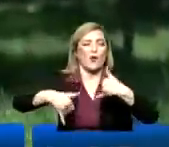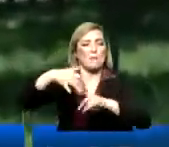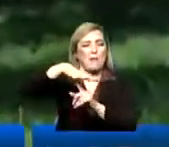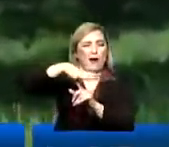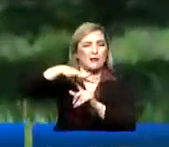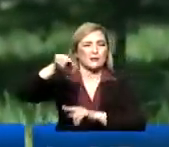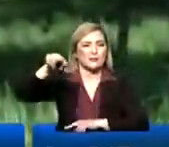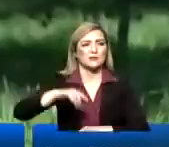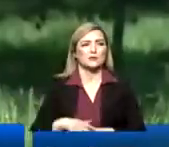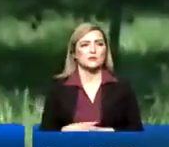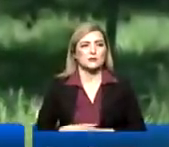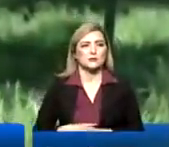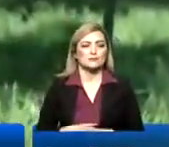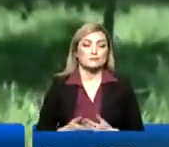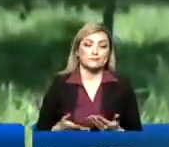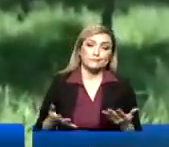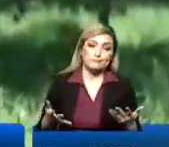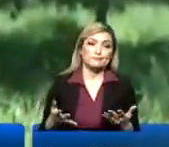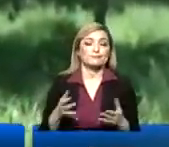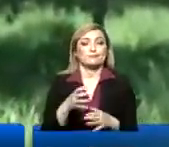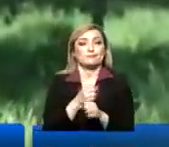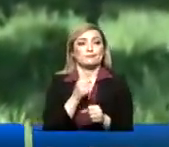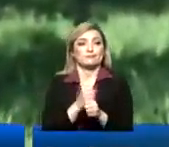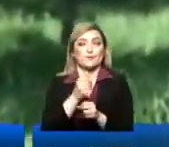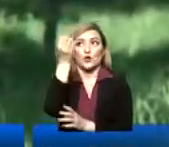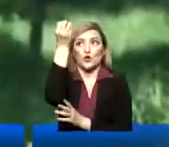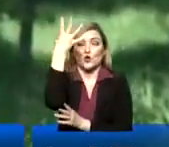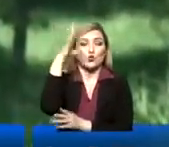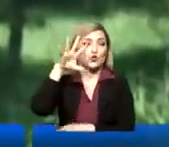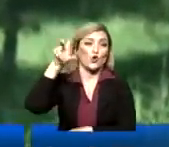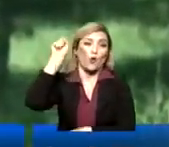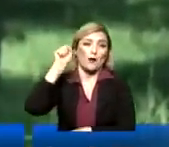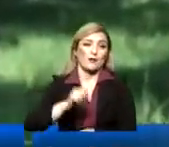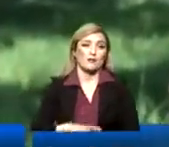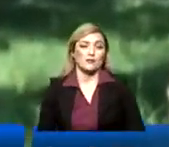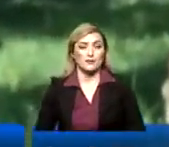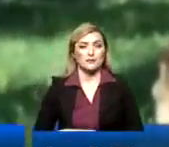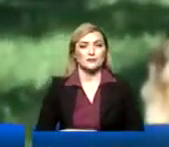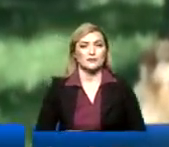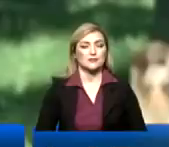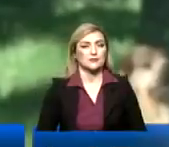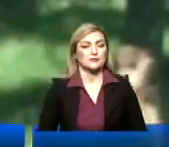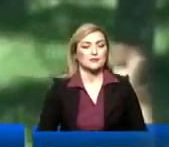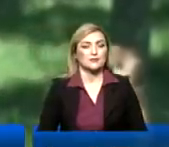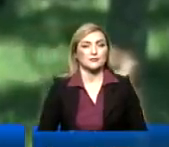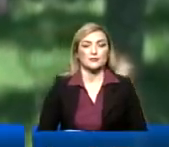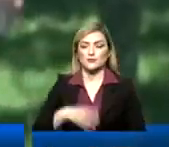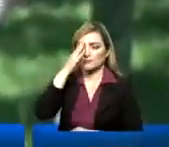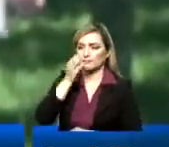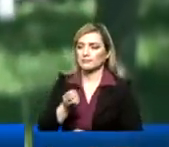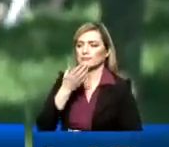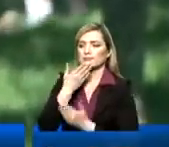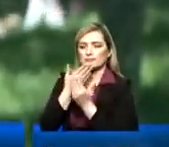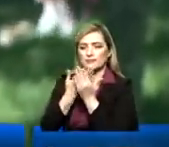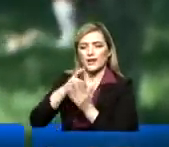embargo, como parte de la inseguridad, también se han robado las luminarias. Sí, ¿cómo les va? Muy buenos días. Gracias por la apertura que